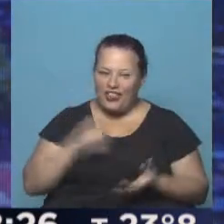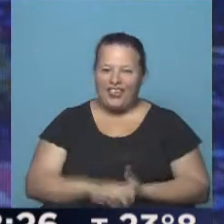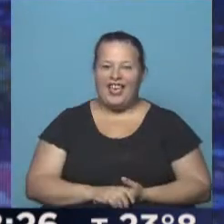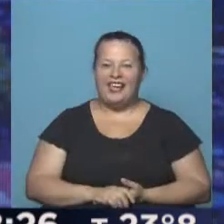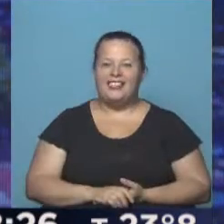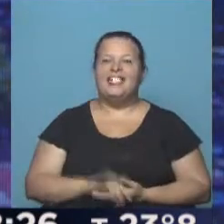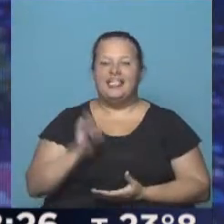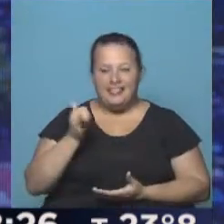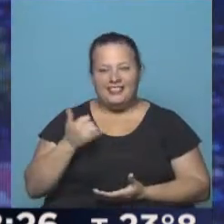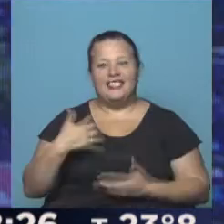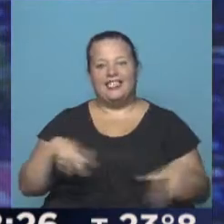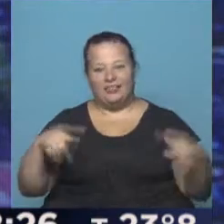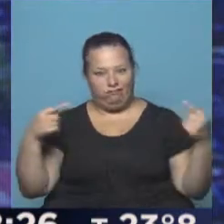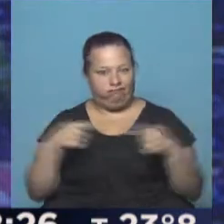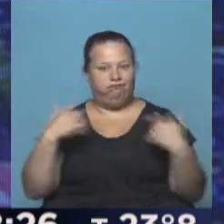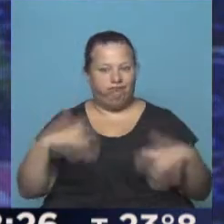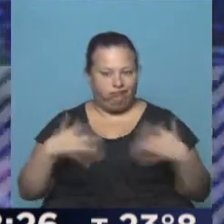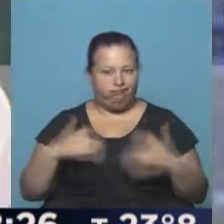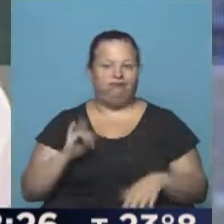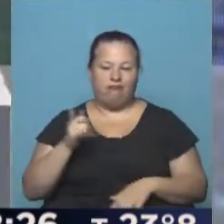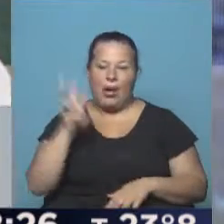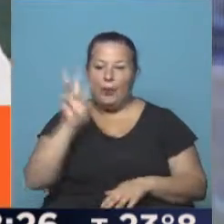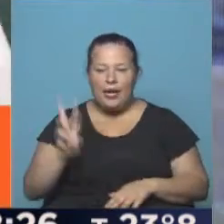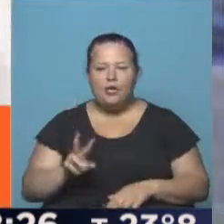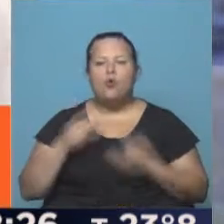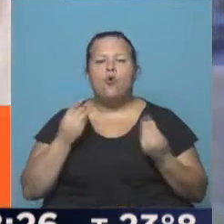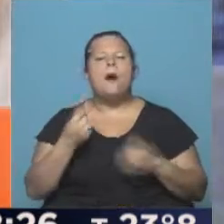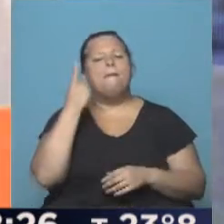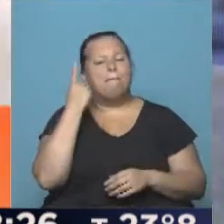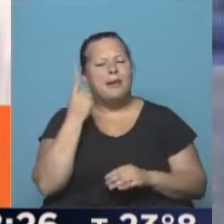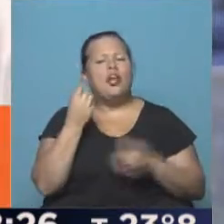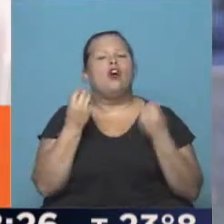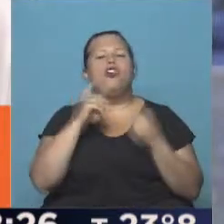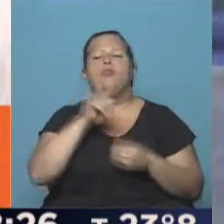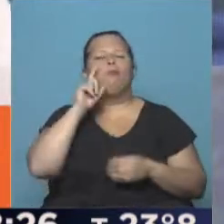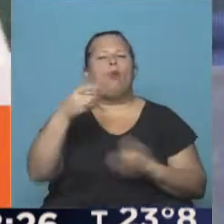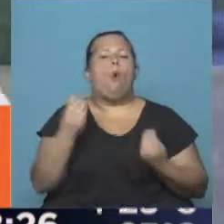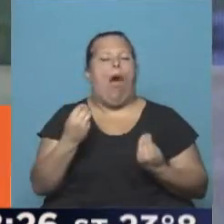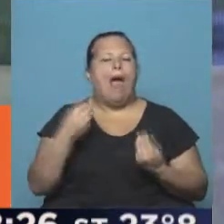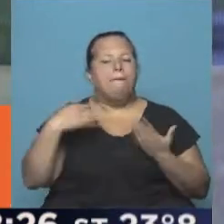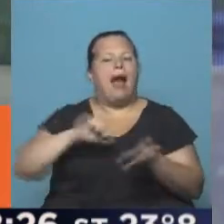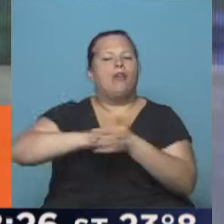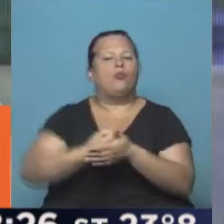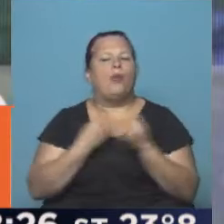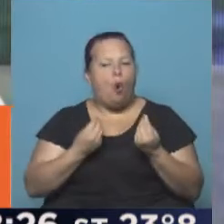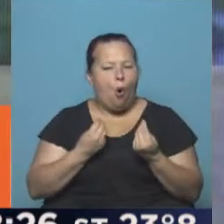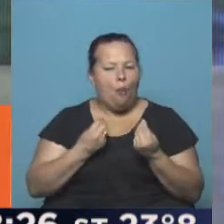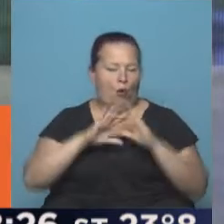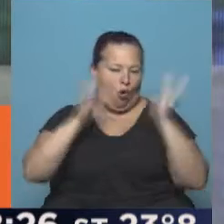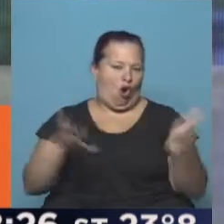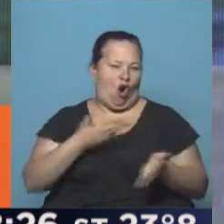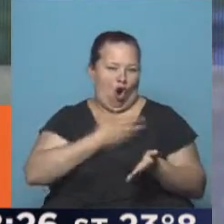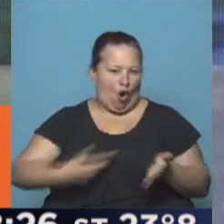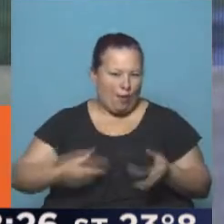Buen día. Sí, ahí, coletazos. Sí, ¿no? Venezuela. ¿Cómo impacta? Primero, ¿qué es lo que no cumplió Venezuela como para que se lo aparte? De forma institucional, porque